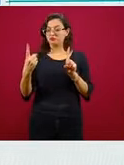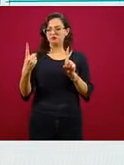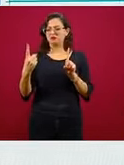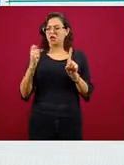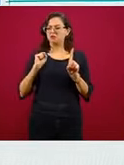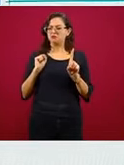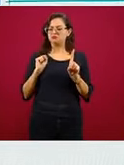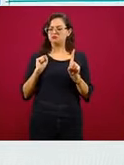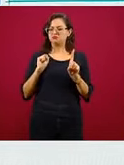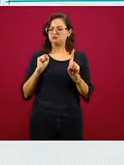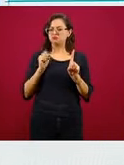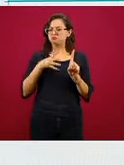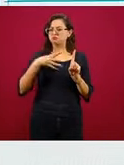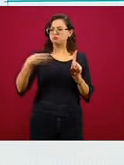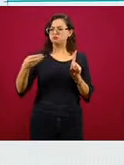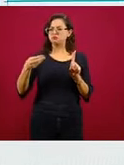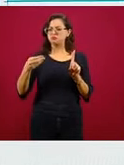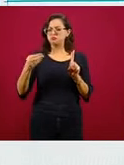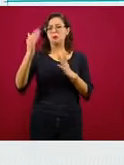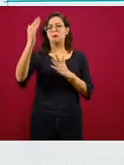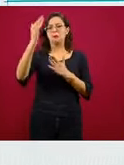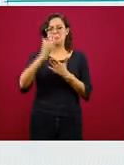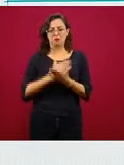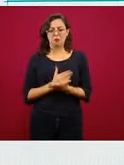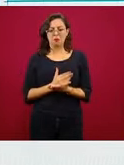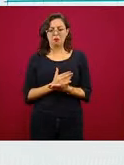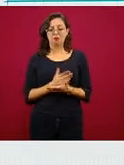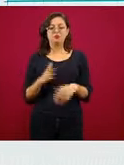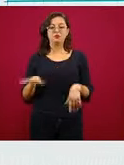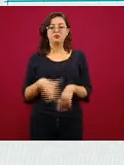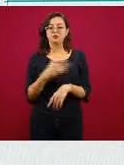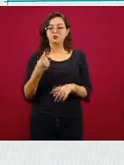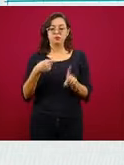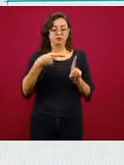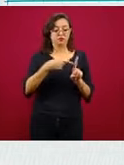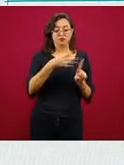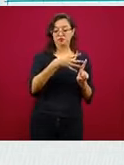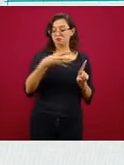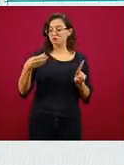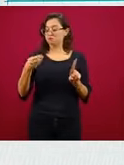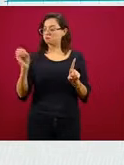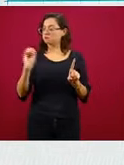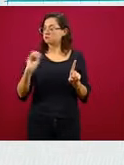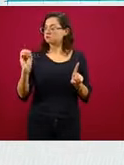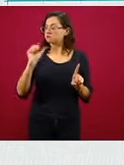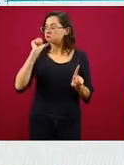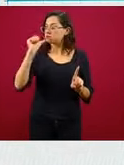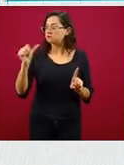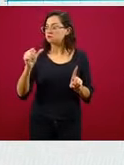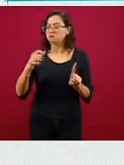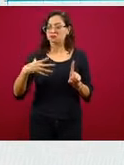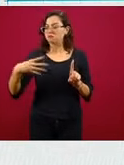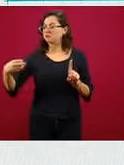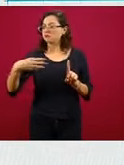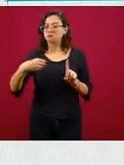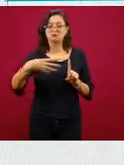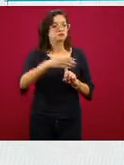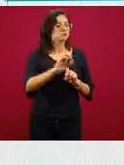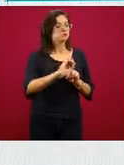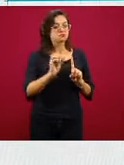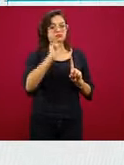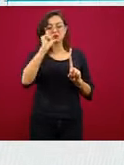una, la epidemia baja, porque ya no se reemplaza a la persona enferma, ya no logró transmitir la